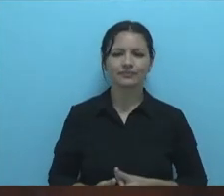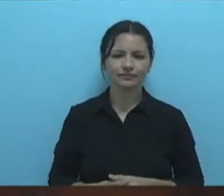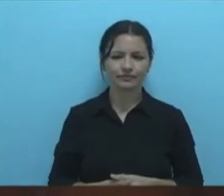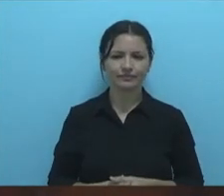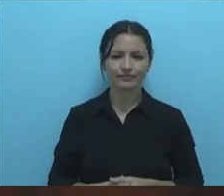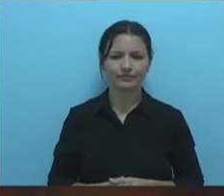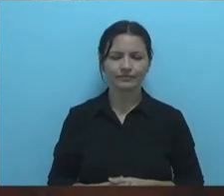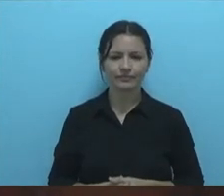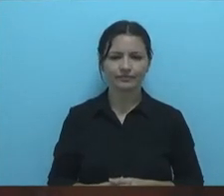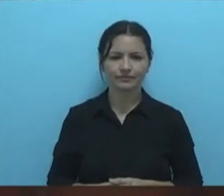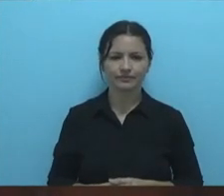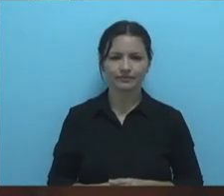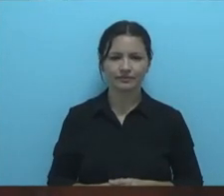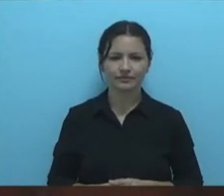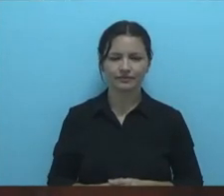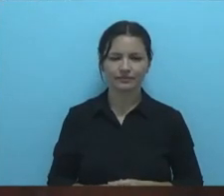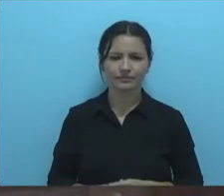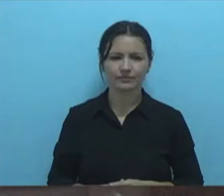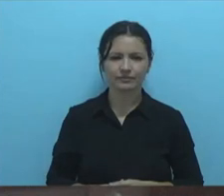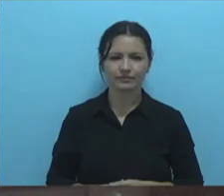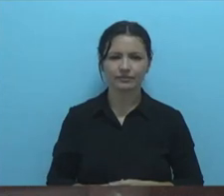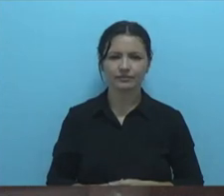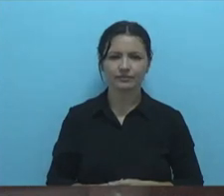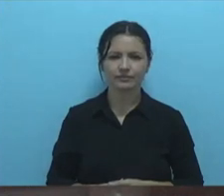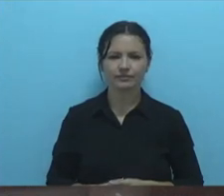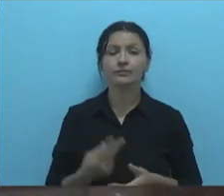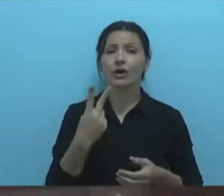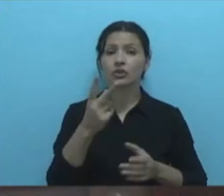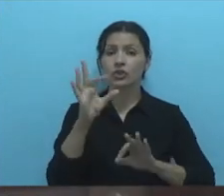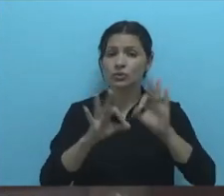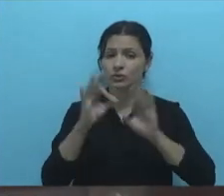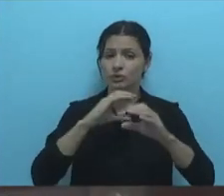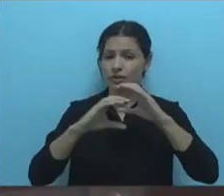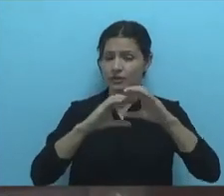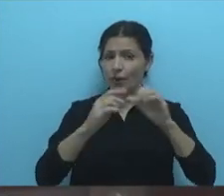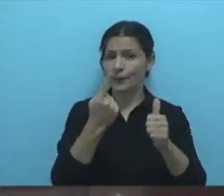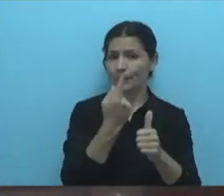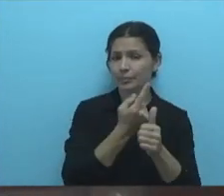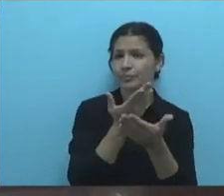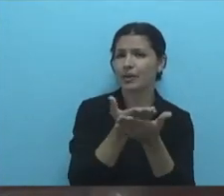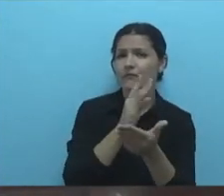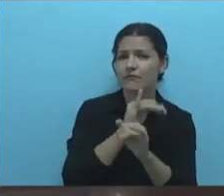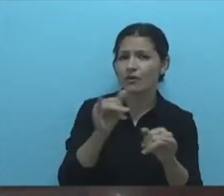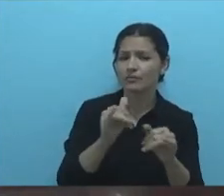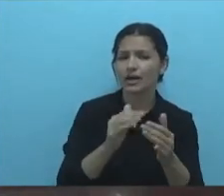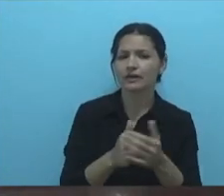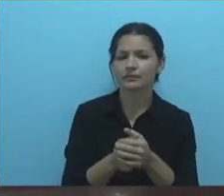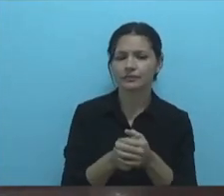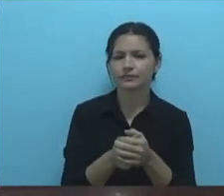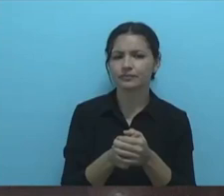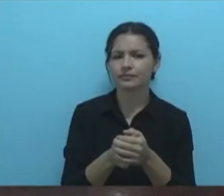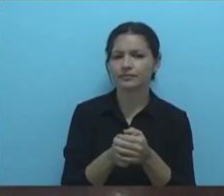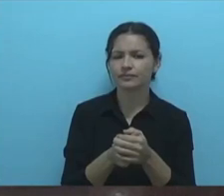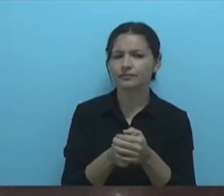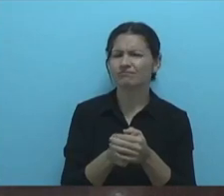Gracias presidente para dar ingreso a dos proyectos de comunicación uno es un pedido de informes respecto a la